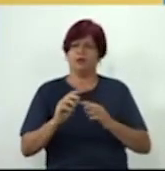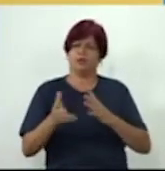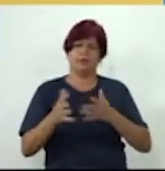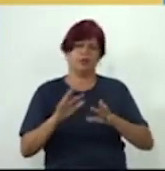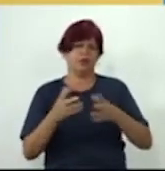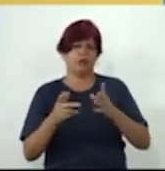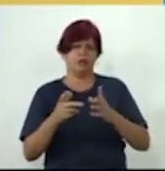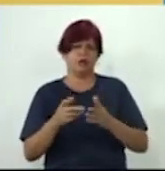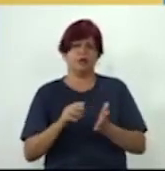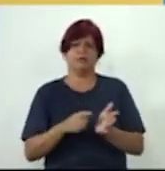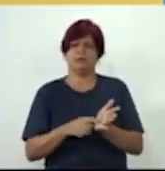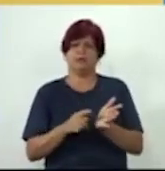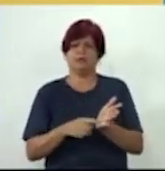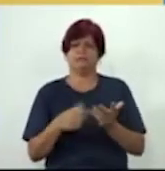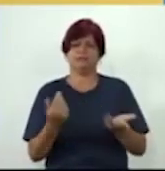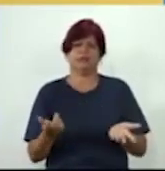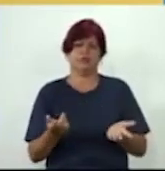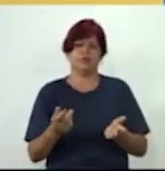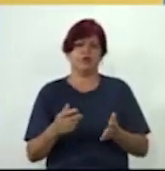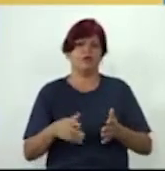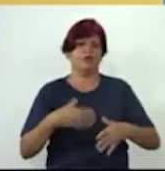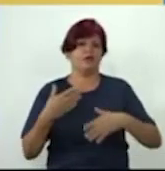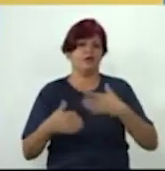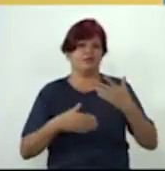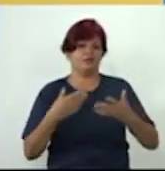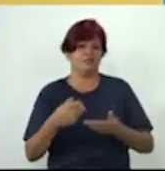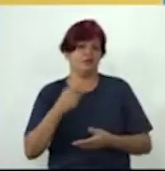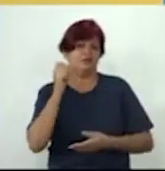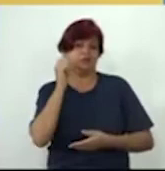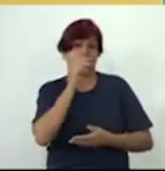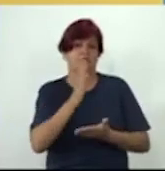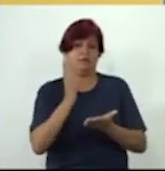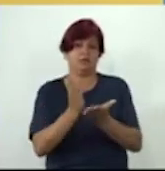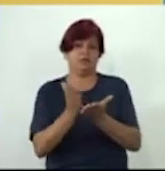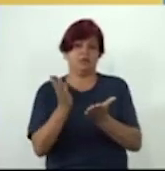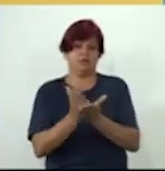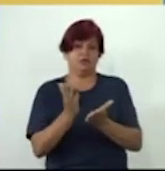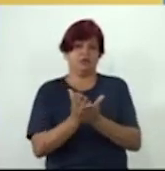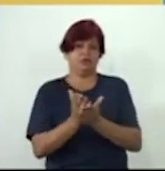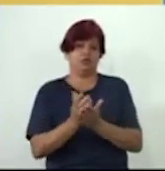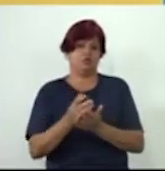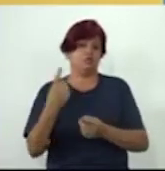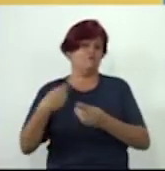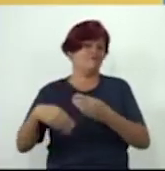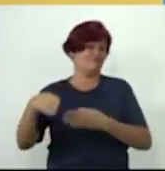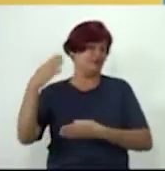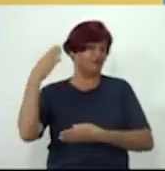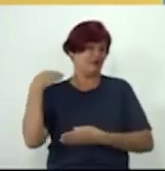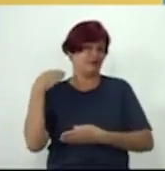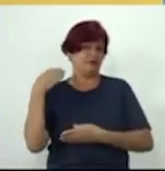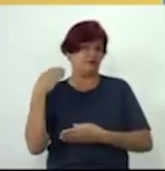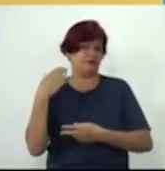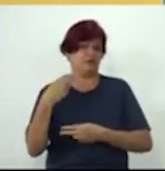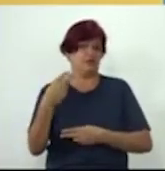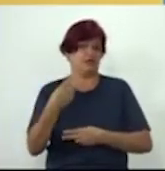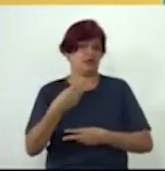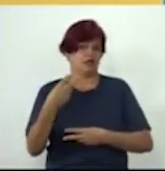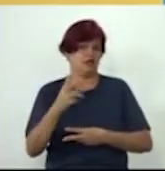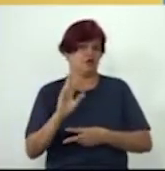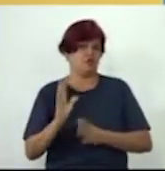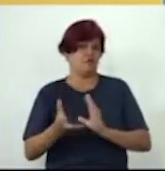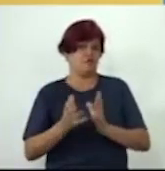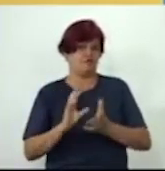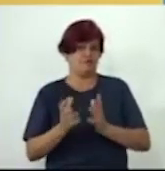habían presentado en el ejercicio de culminación de estudio en cursos anteriores, en ambas variantes. Por